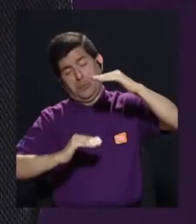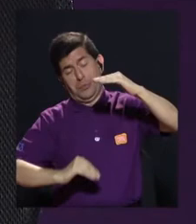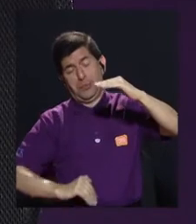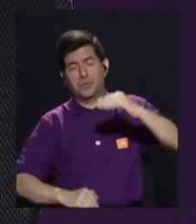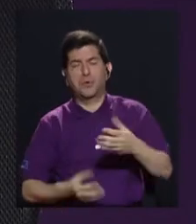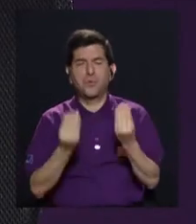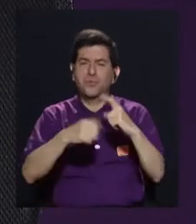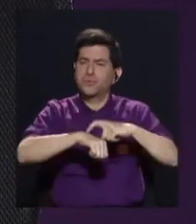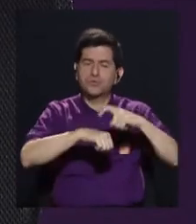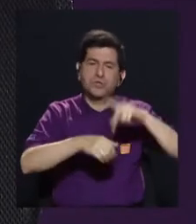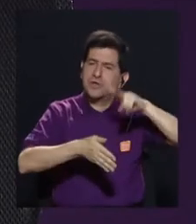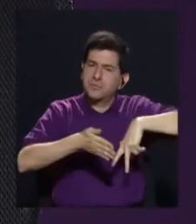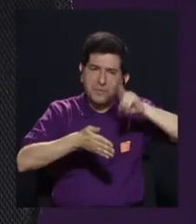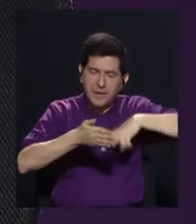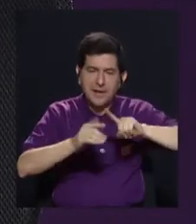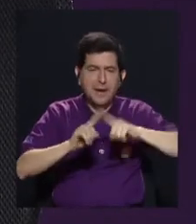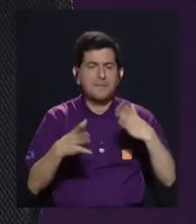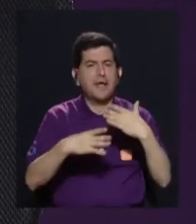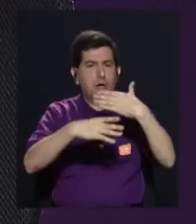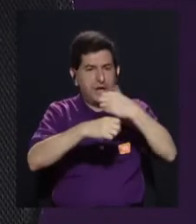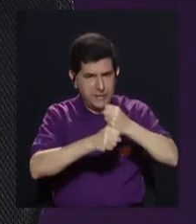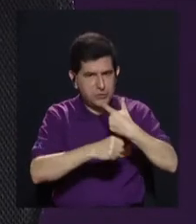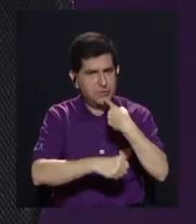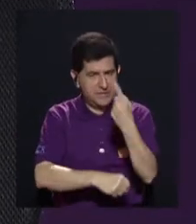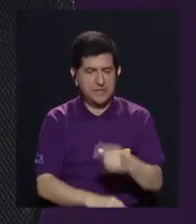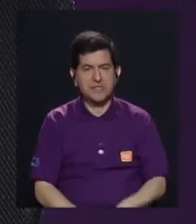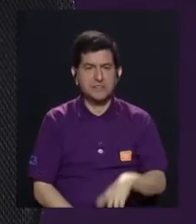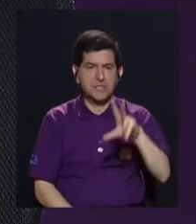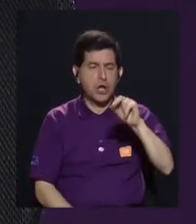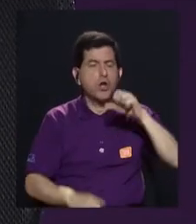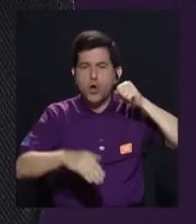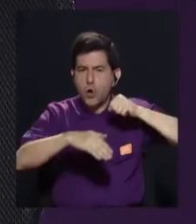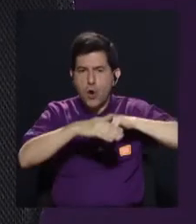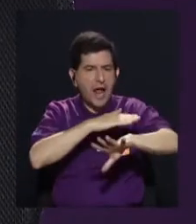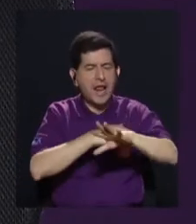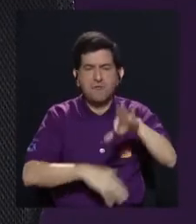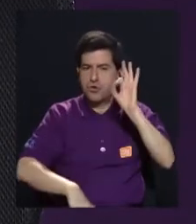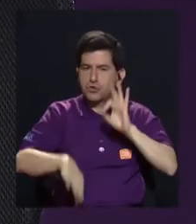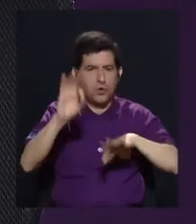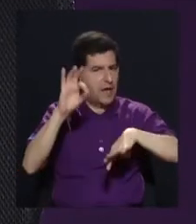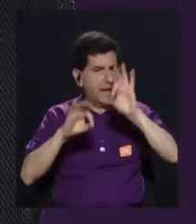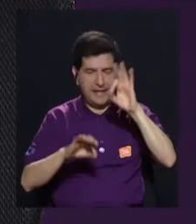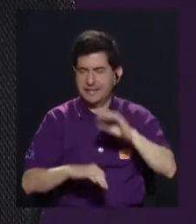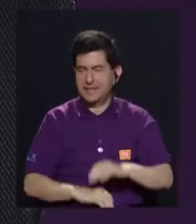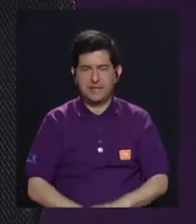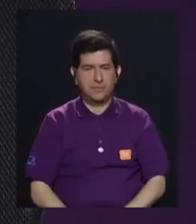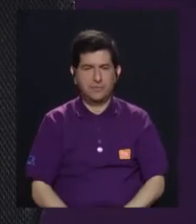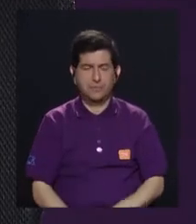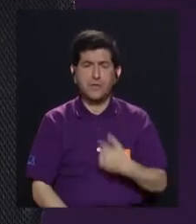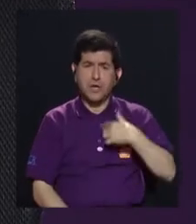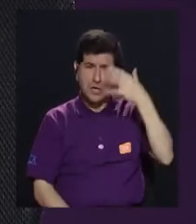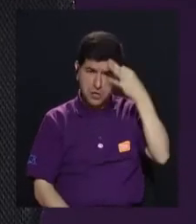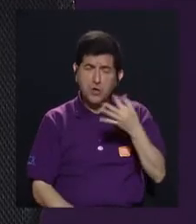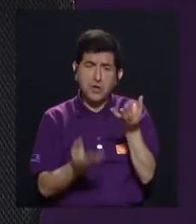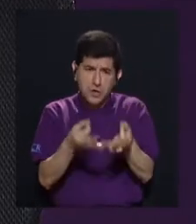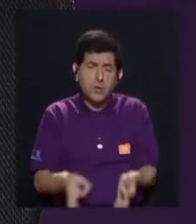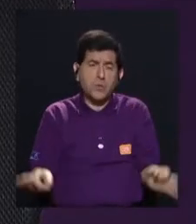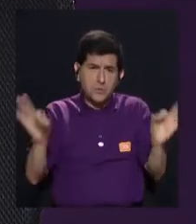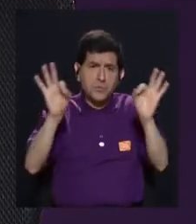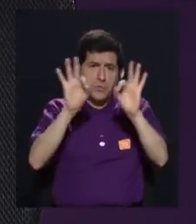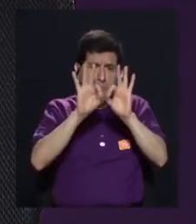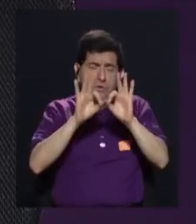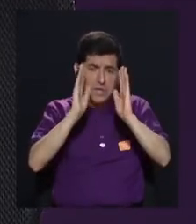leerlo en estos momentos pero en resumen dice él no al aborto selectivo me parece importante que lo